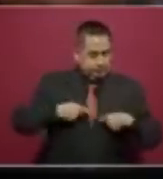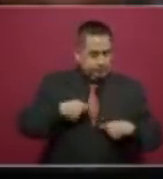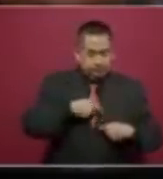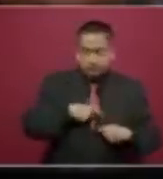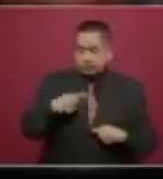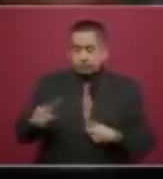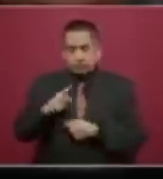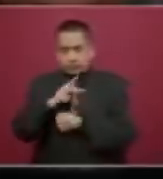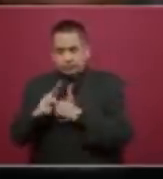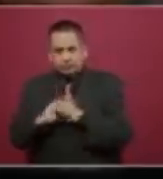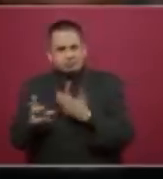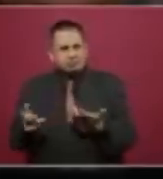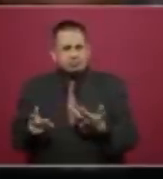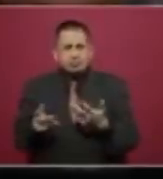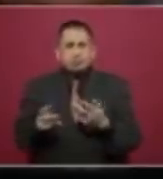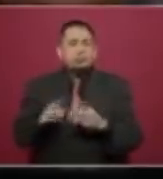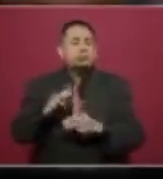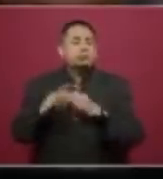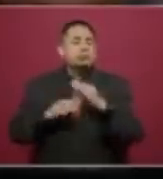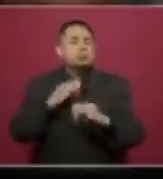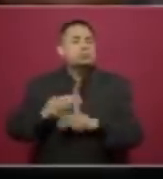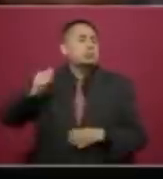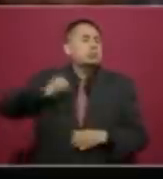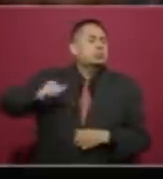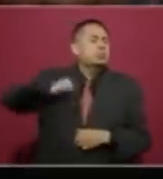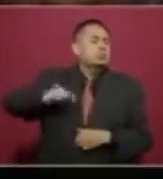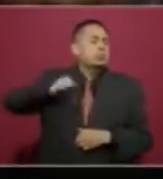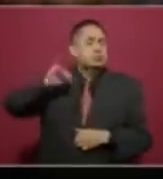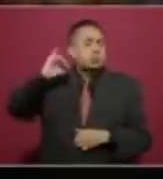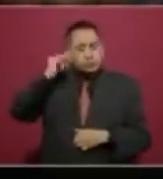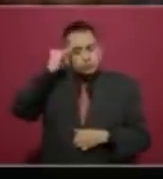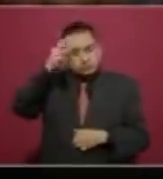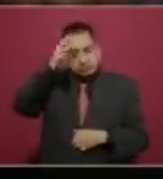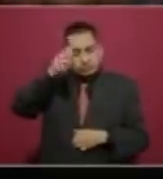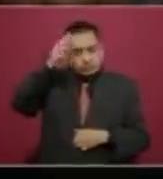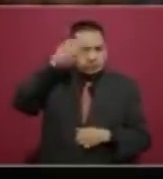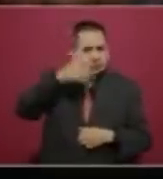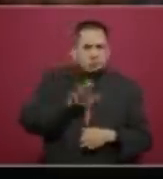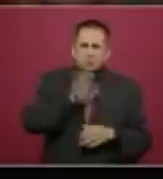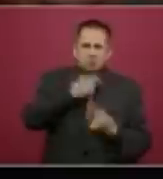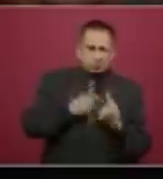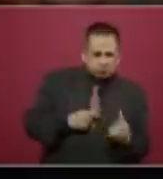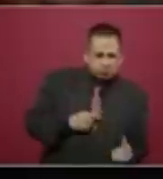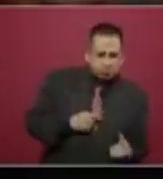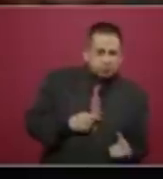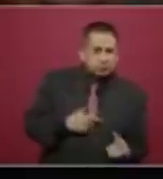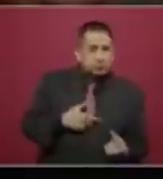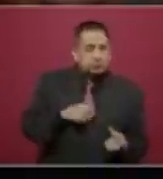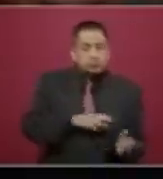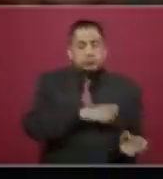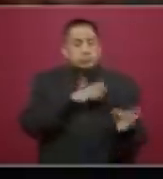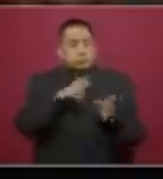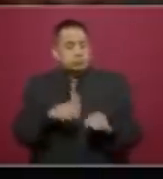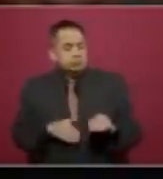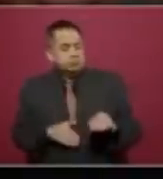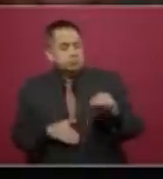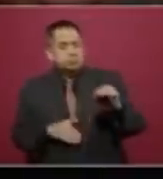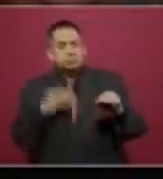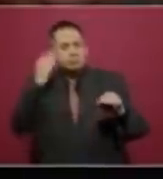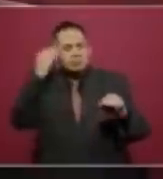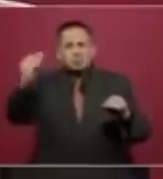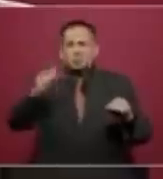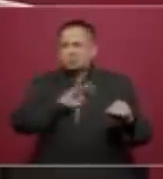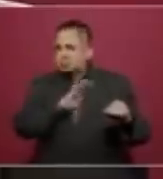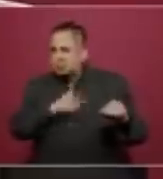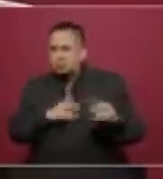nación, el mundo prehispánico podría verse como el equivalente a la infancia. El periodo colonial, la independencia, la reforma,